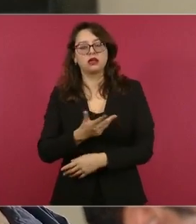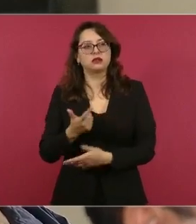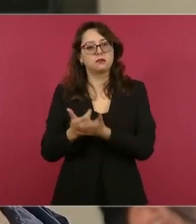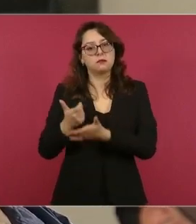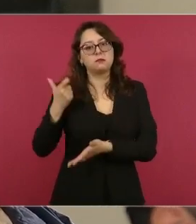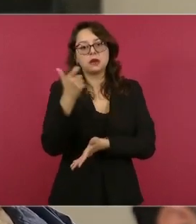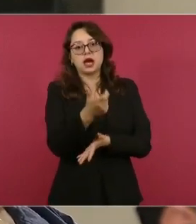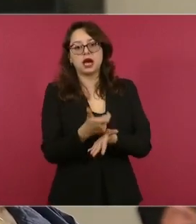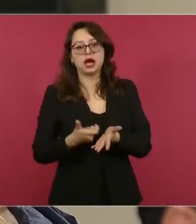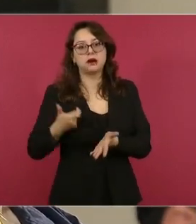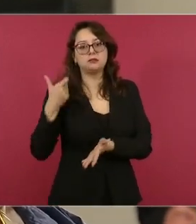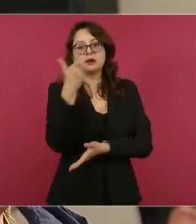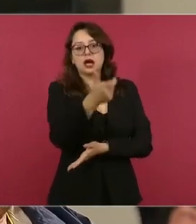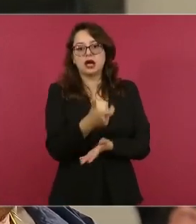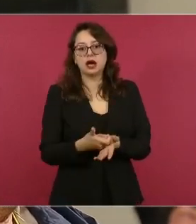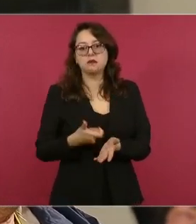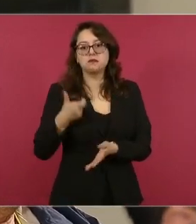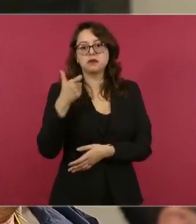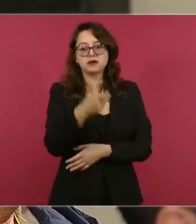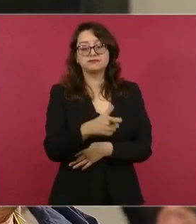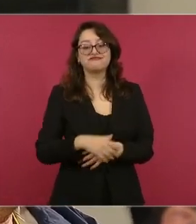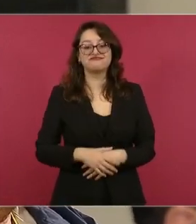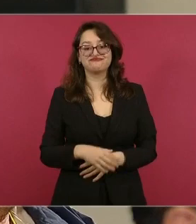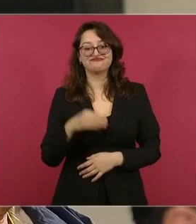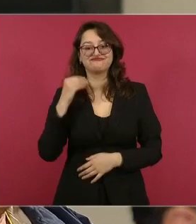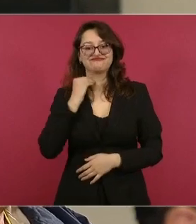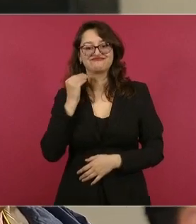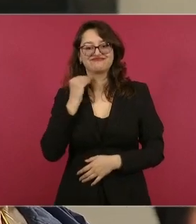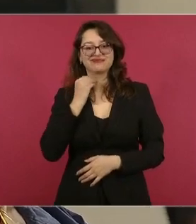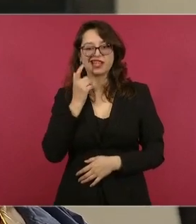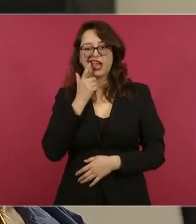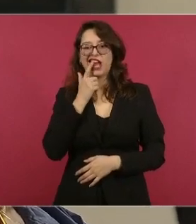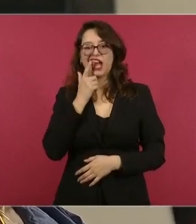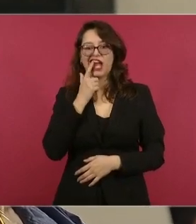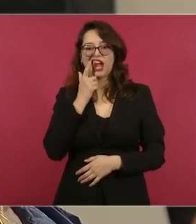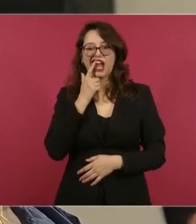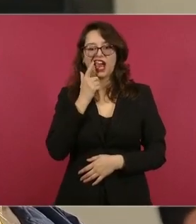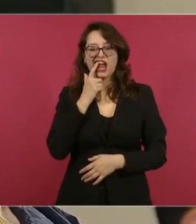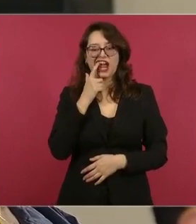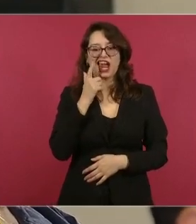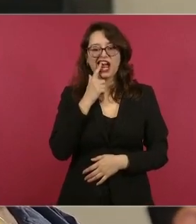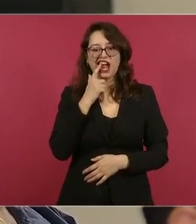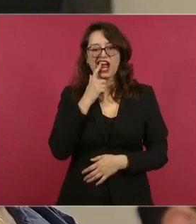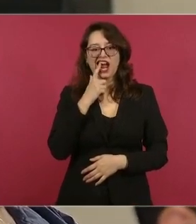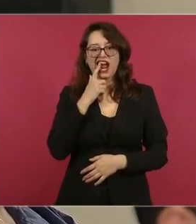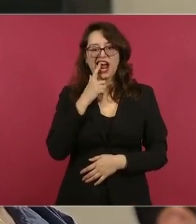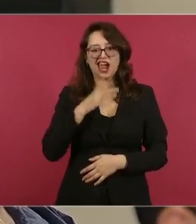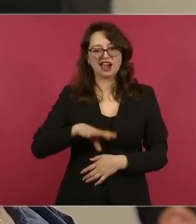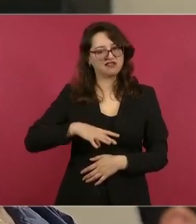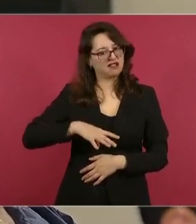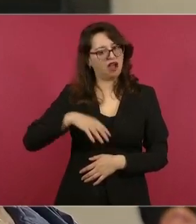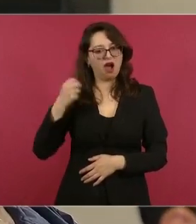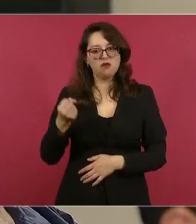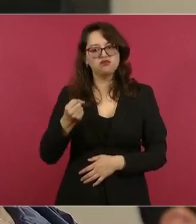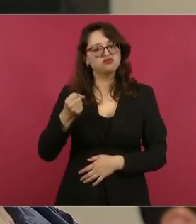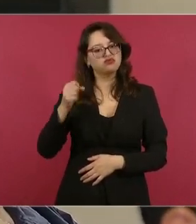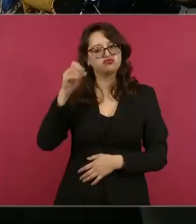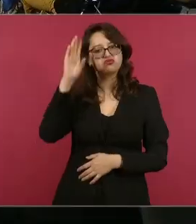efectivo. Unos abogados que se han querido pasar, como coloquialmente se dice, de